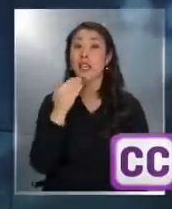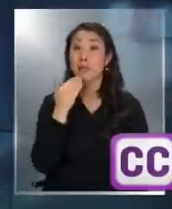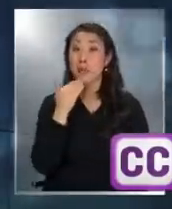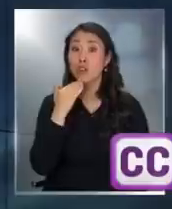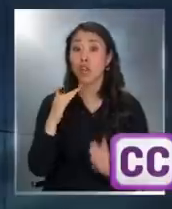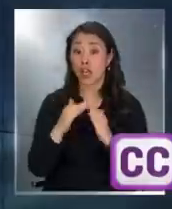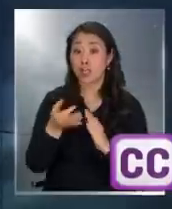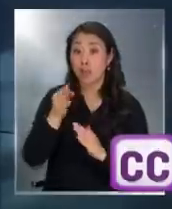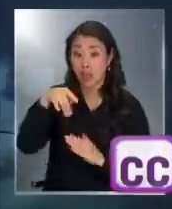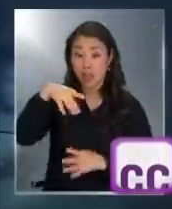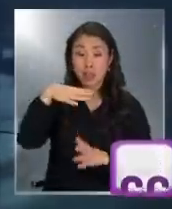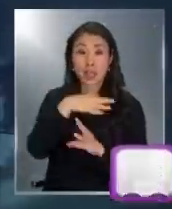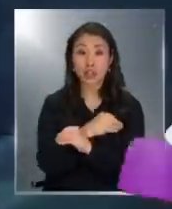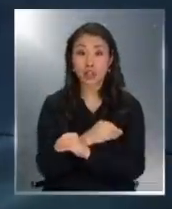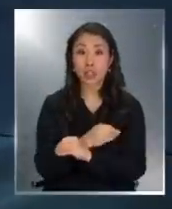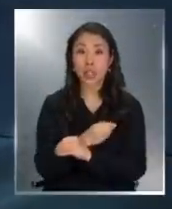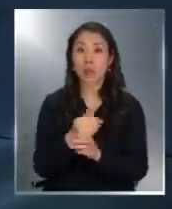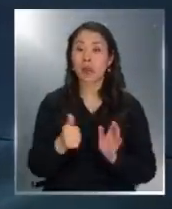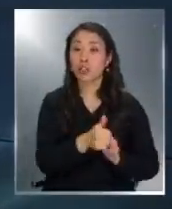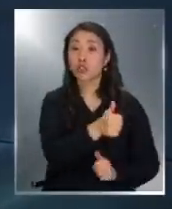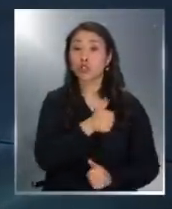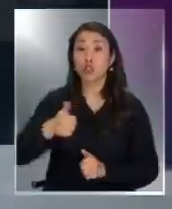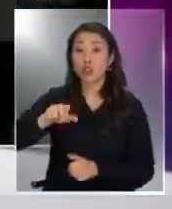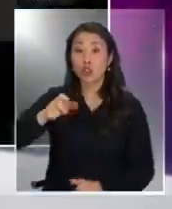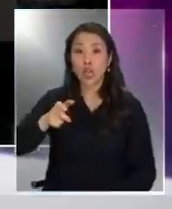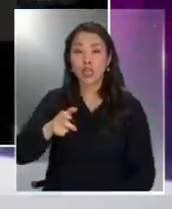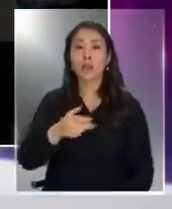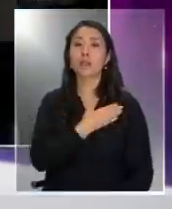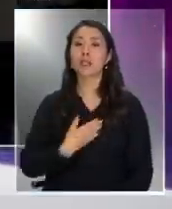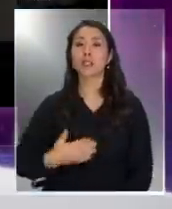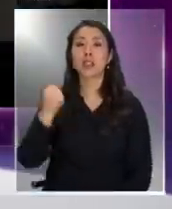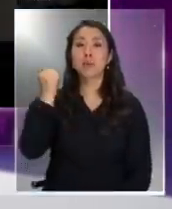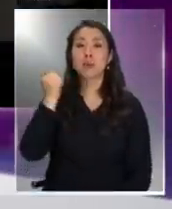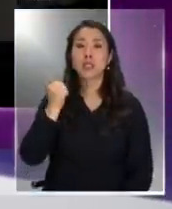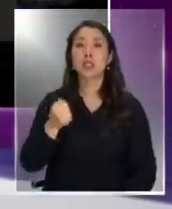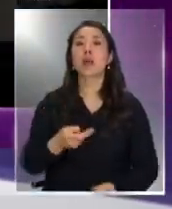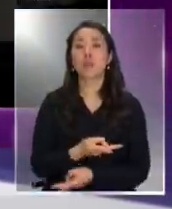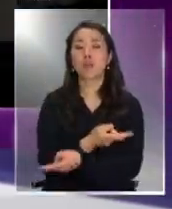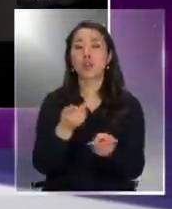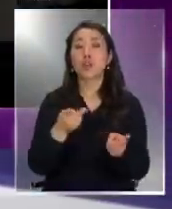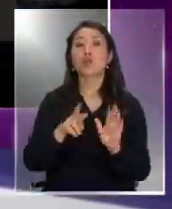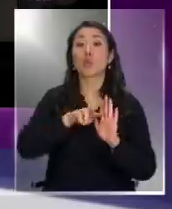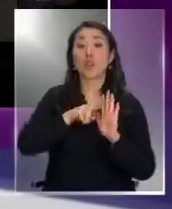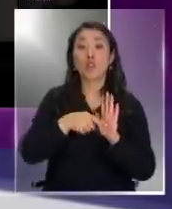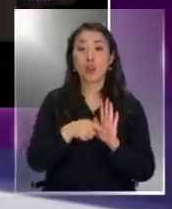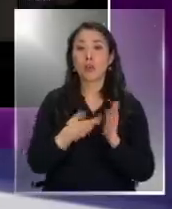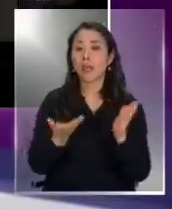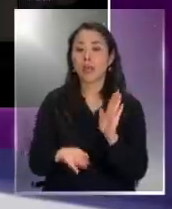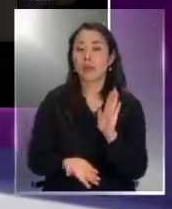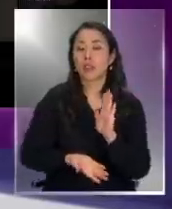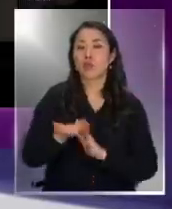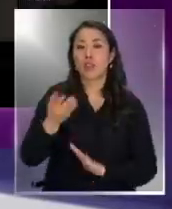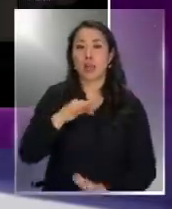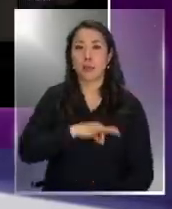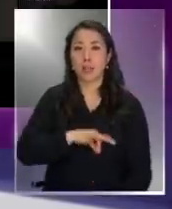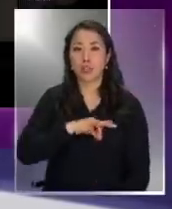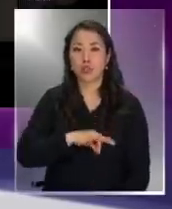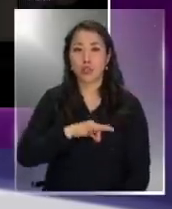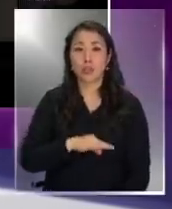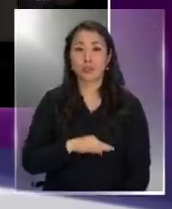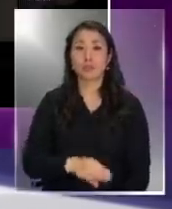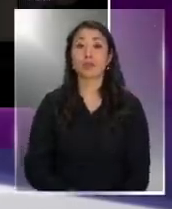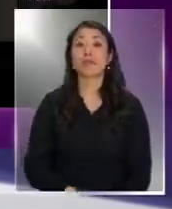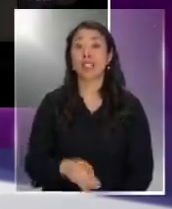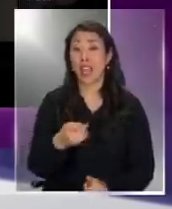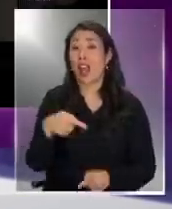Moneda también, donde esta noche y en cadena nacional el presidente Sebastián Piñera dio a conocer su reforma para subir las pensiones bajas de